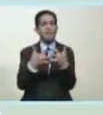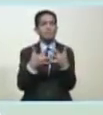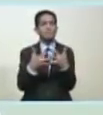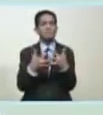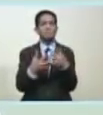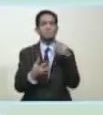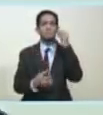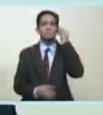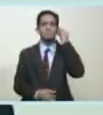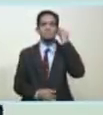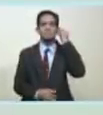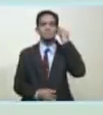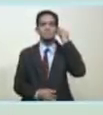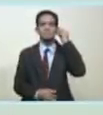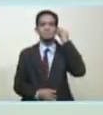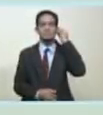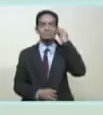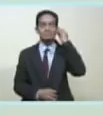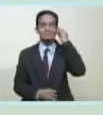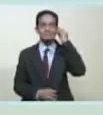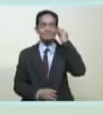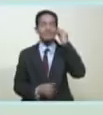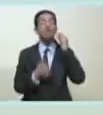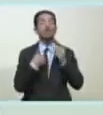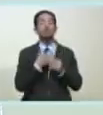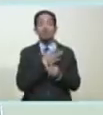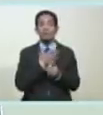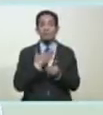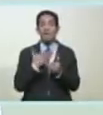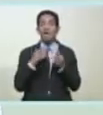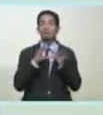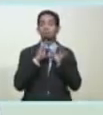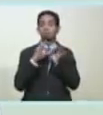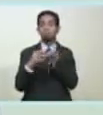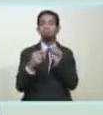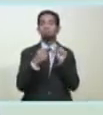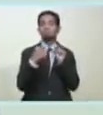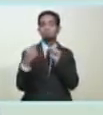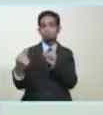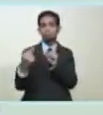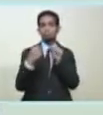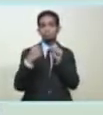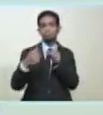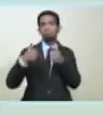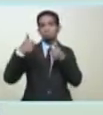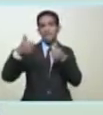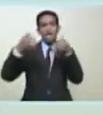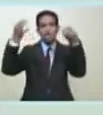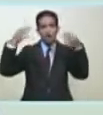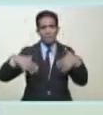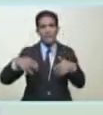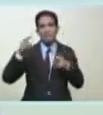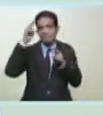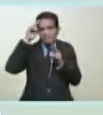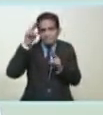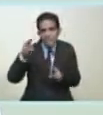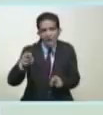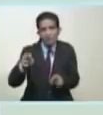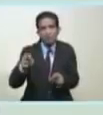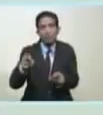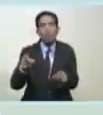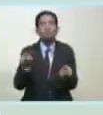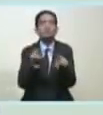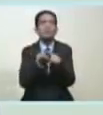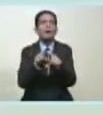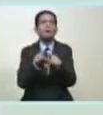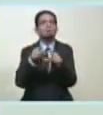Yo quiero las mejores relaciones con los Estados Unidos como sociedad. Y quisiera relaciones normales, de respeto básico con el gobierno